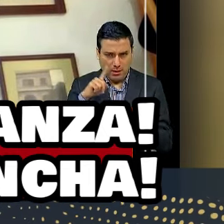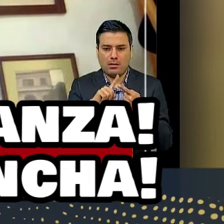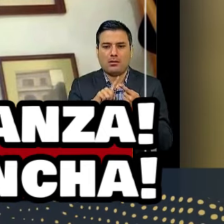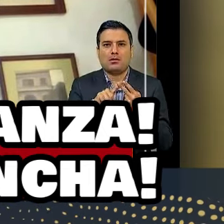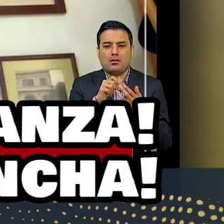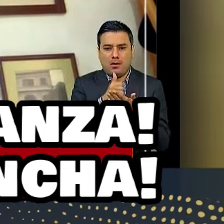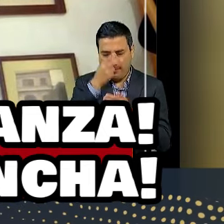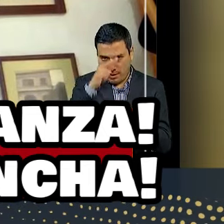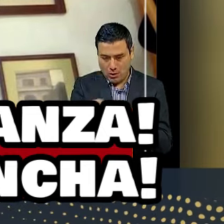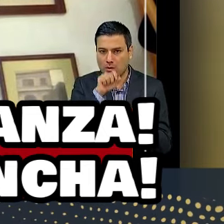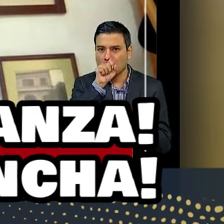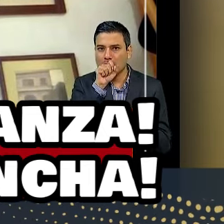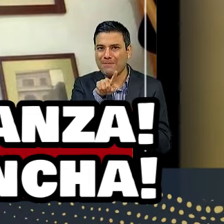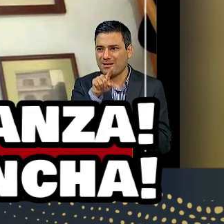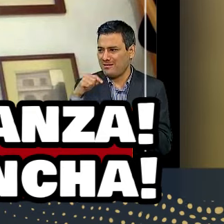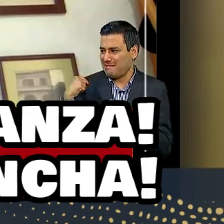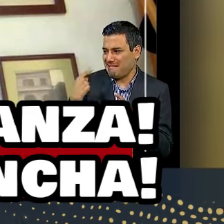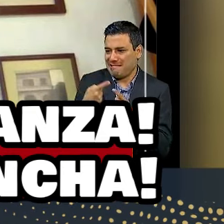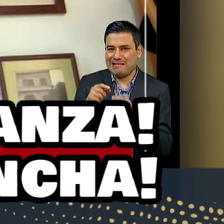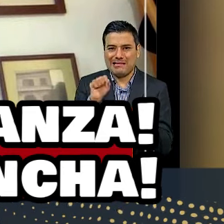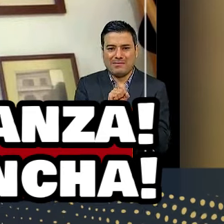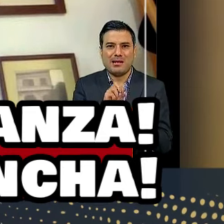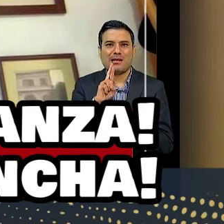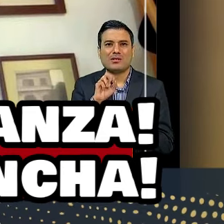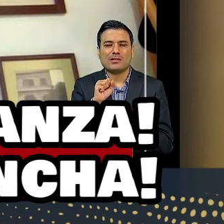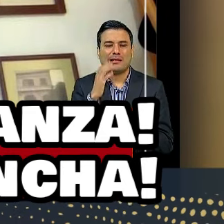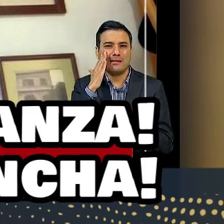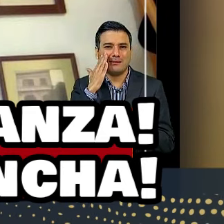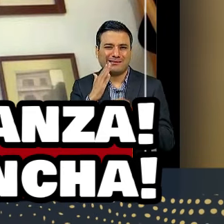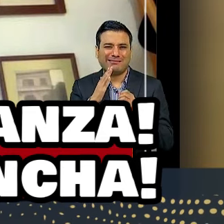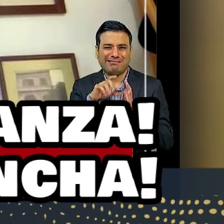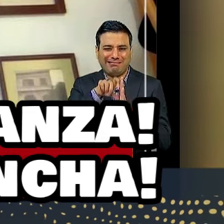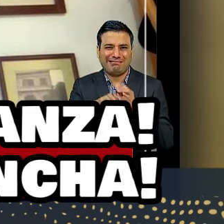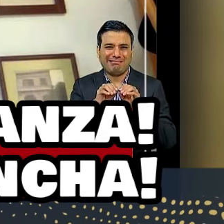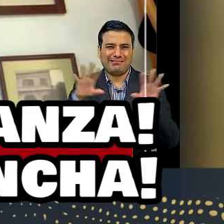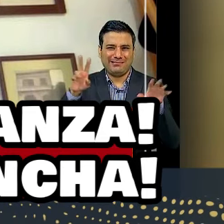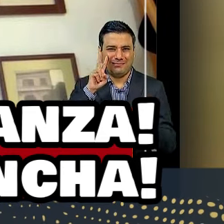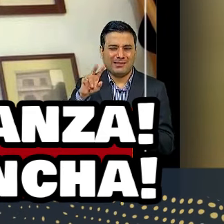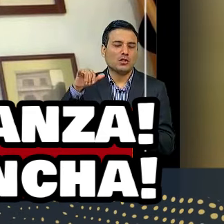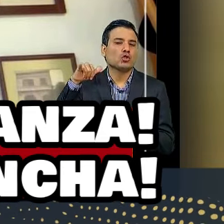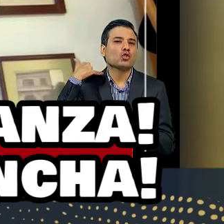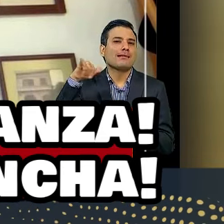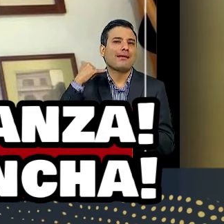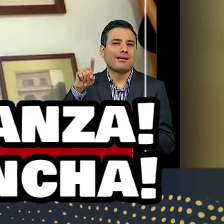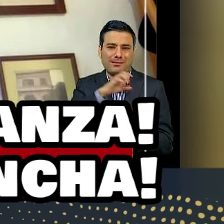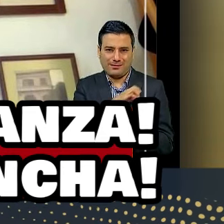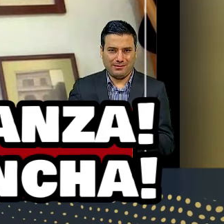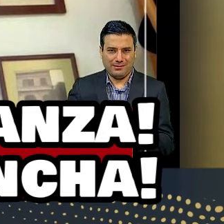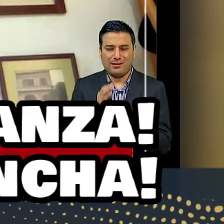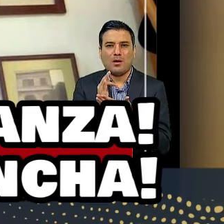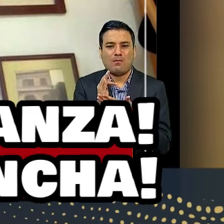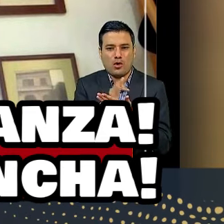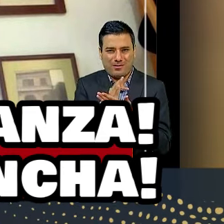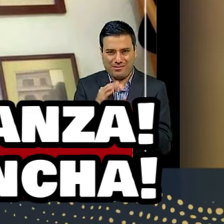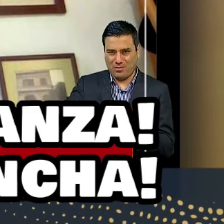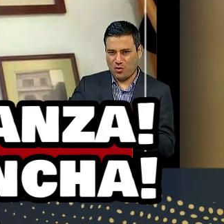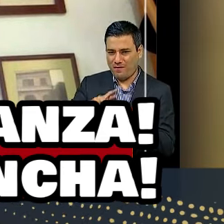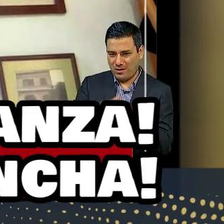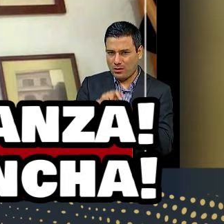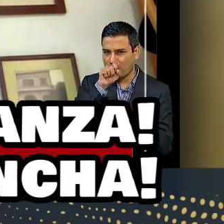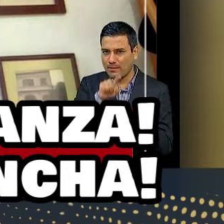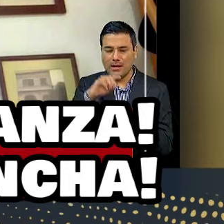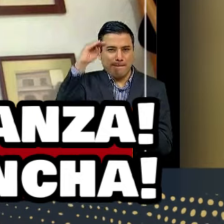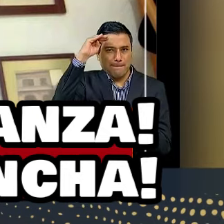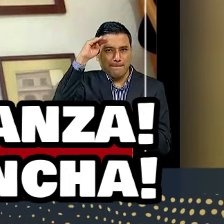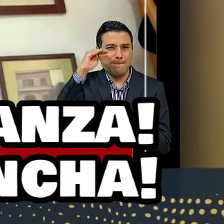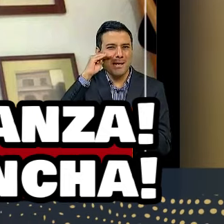también se difundió esta semana en redes sociales como en Yucatán eh representantes del candidato Morena en Yucatán para gobernador y de Mérida